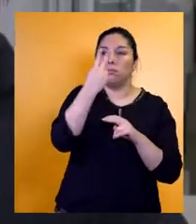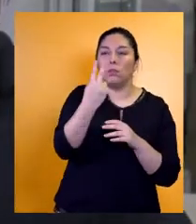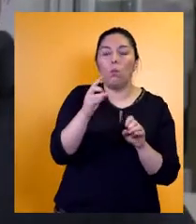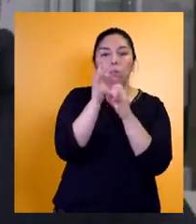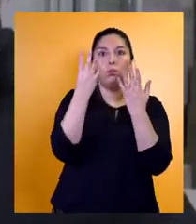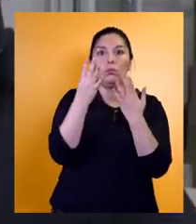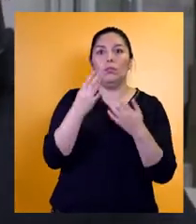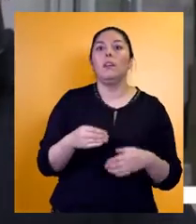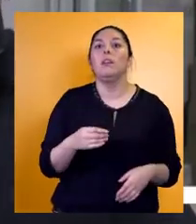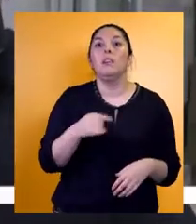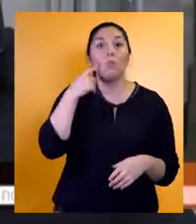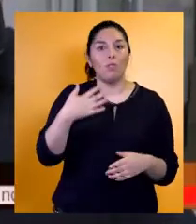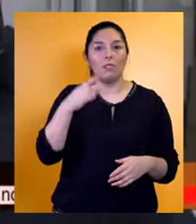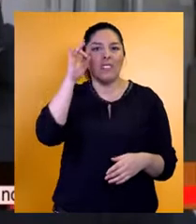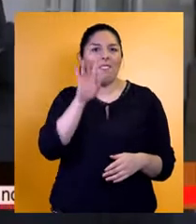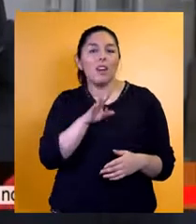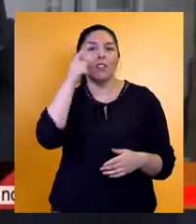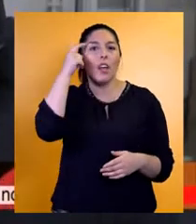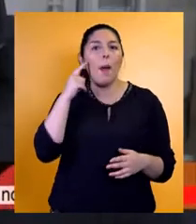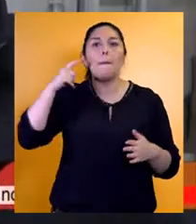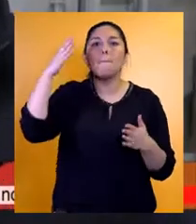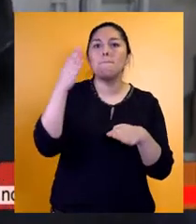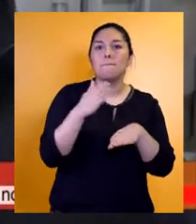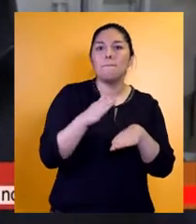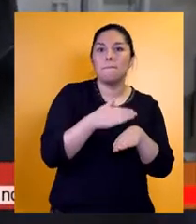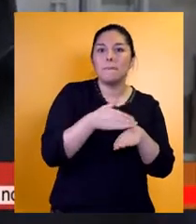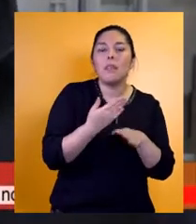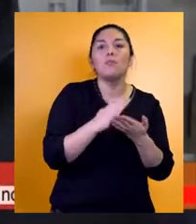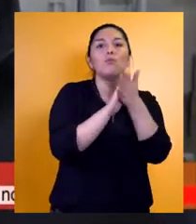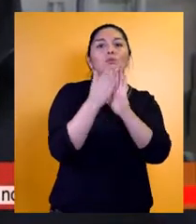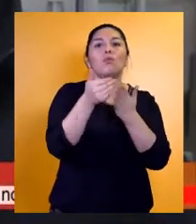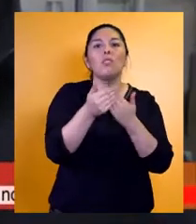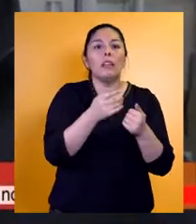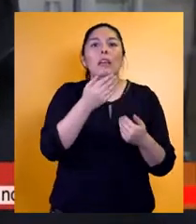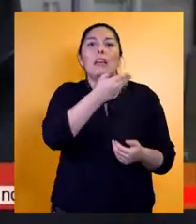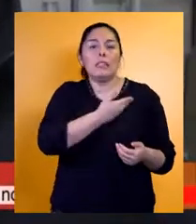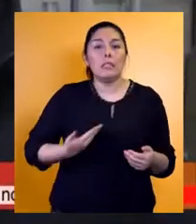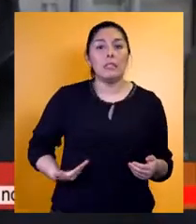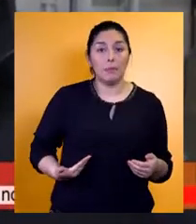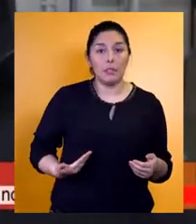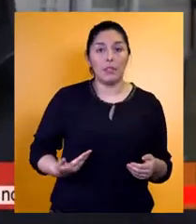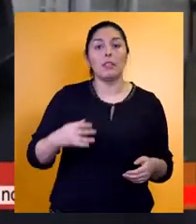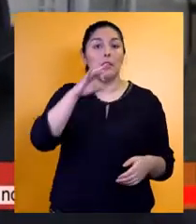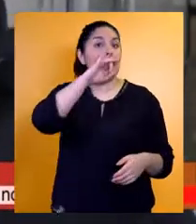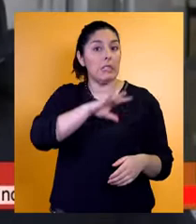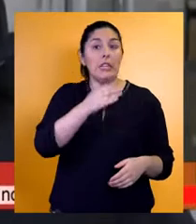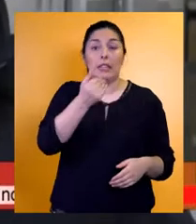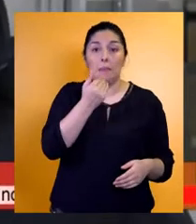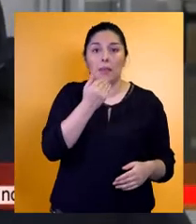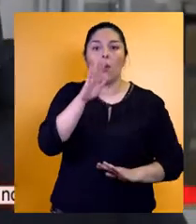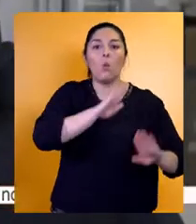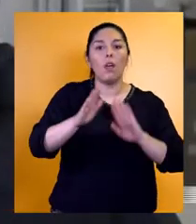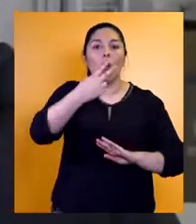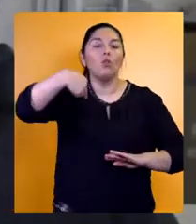la comunidad que tenemos que exigir de nuestras autoridades que nos deben cuidar, que el Estado de Chile que haga la justicia. Aquí no puede ser que